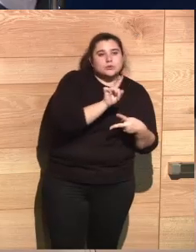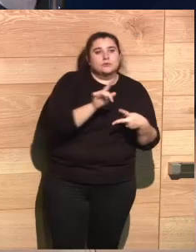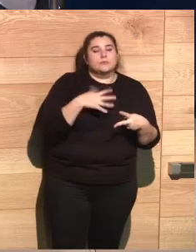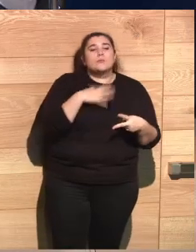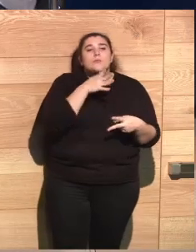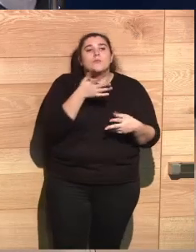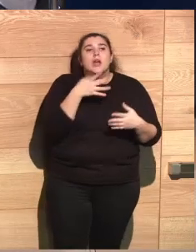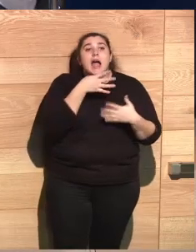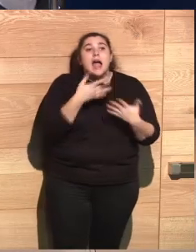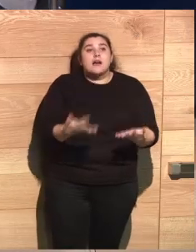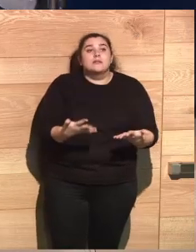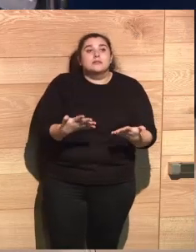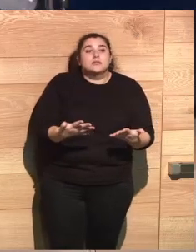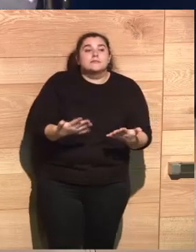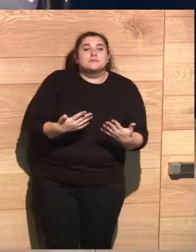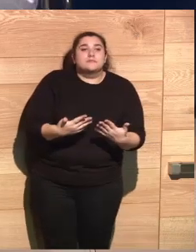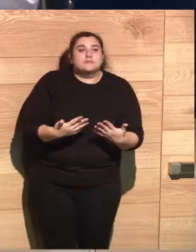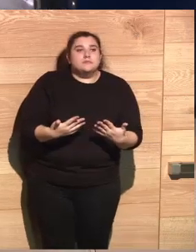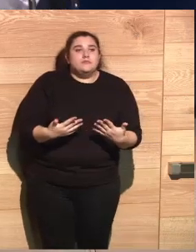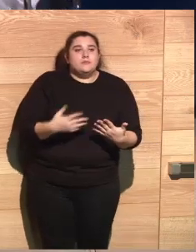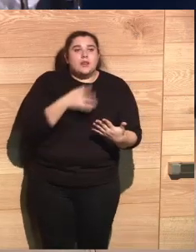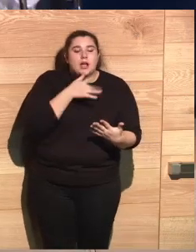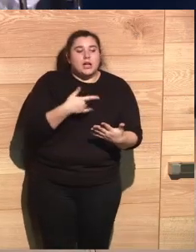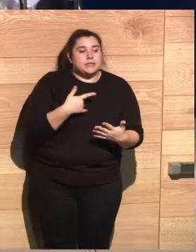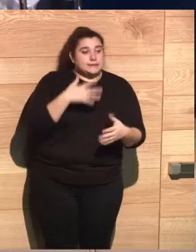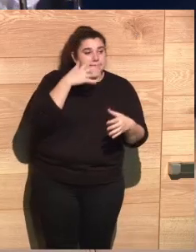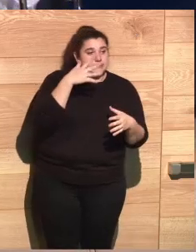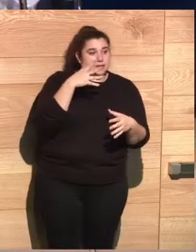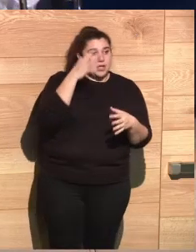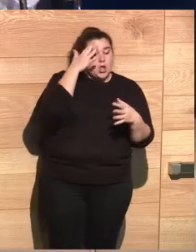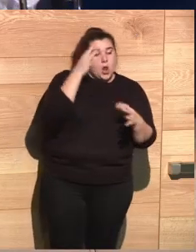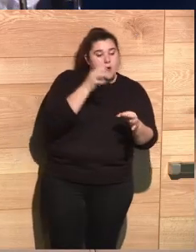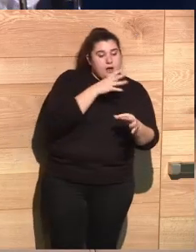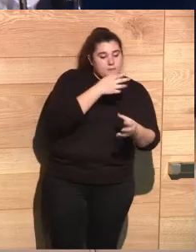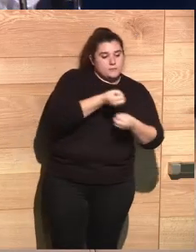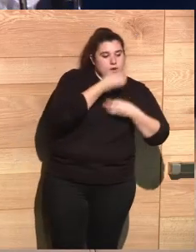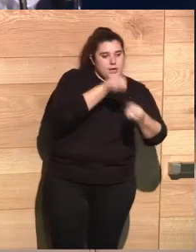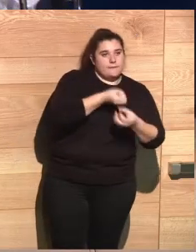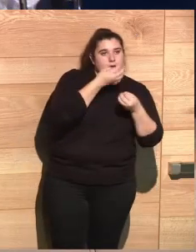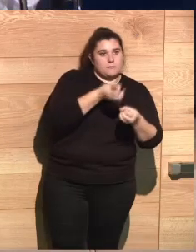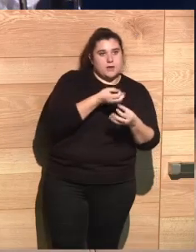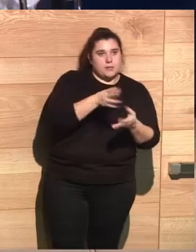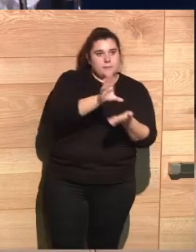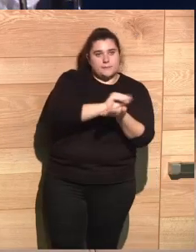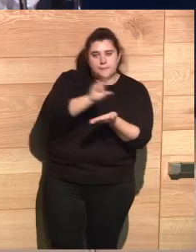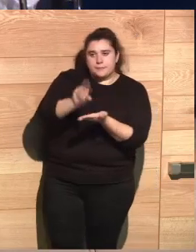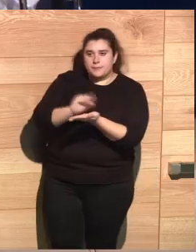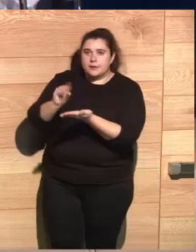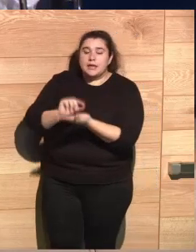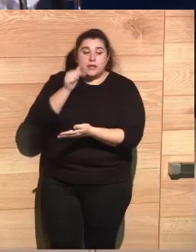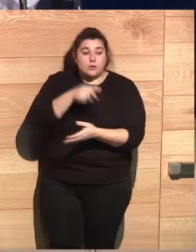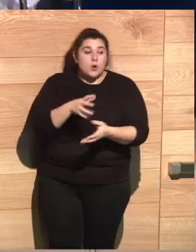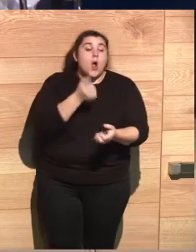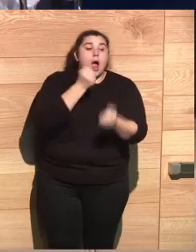porque ahora mismo la lógica de la extracción de datos es la que conduce la economía del